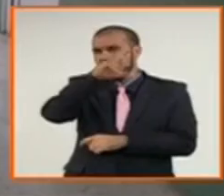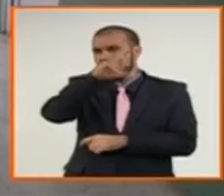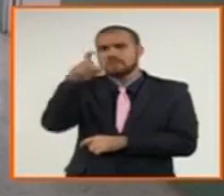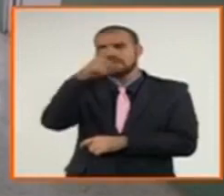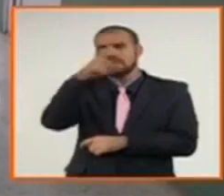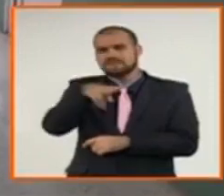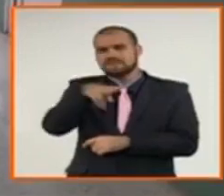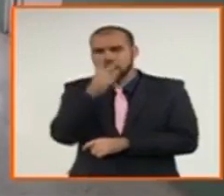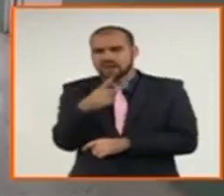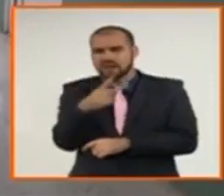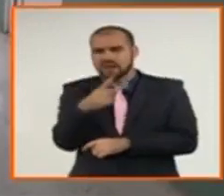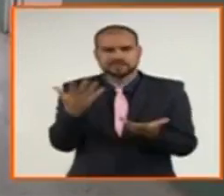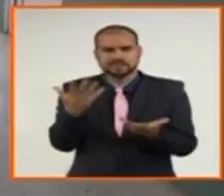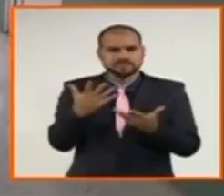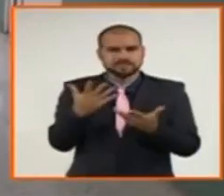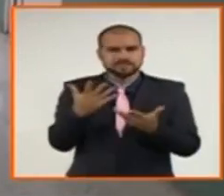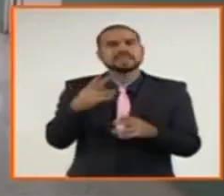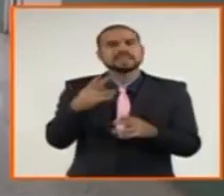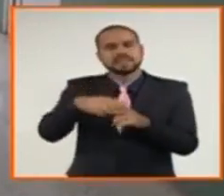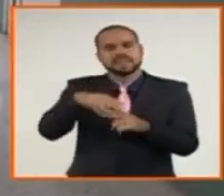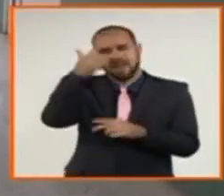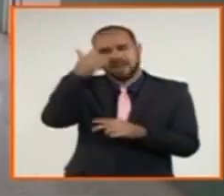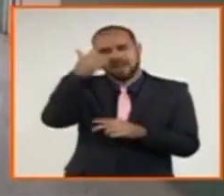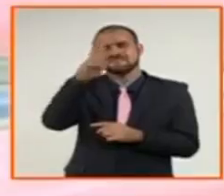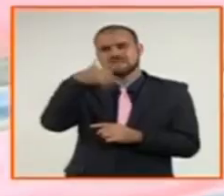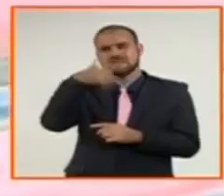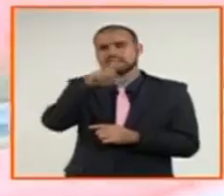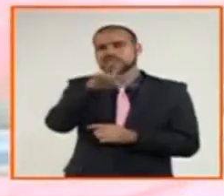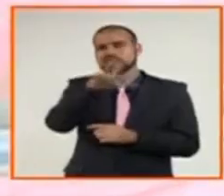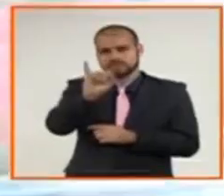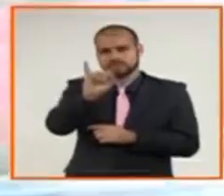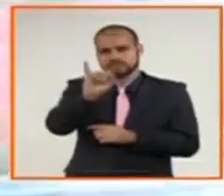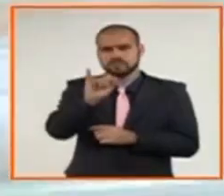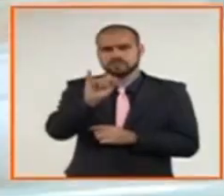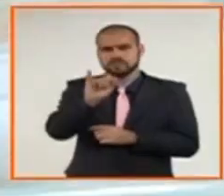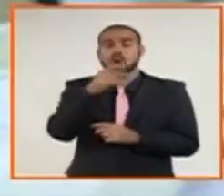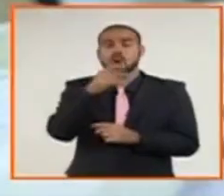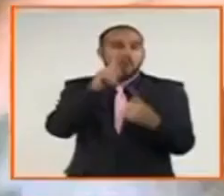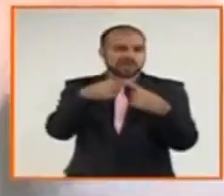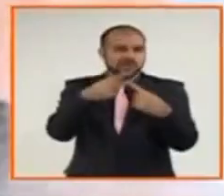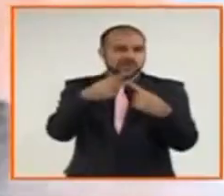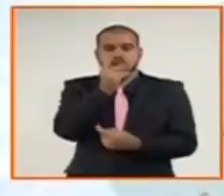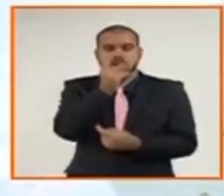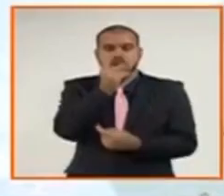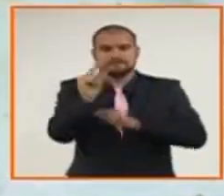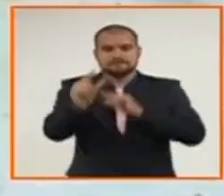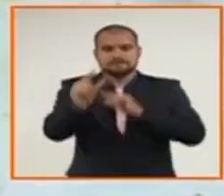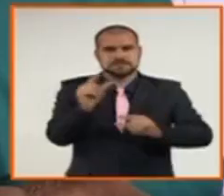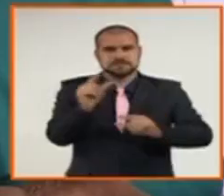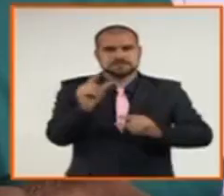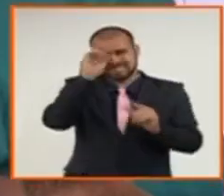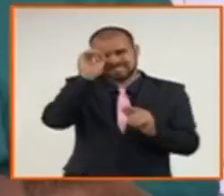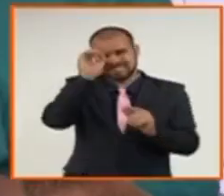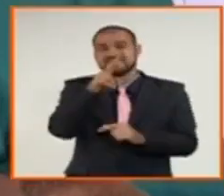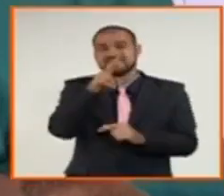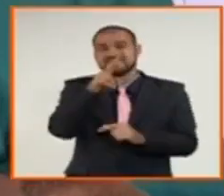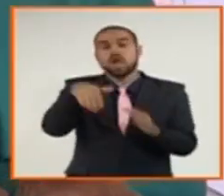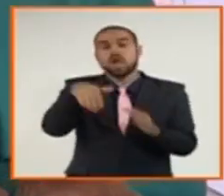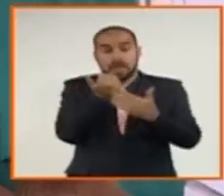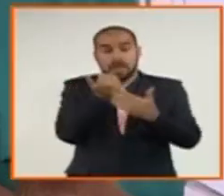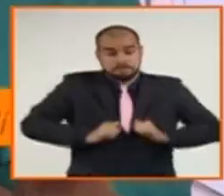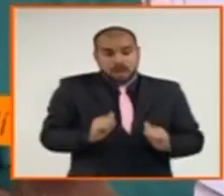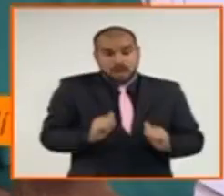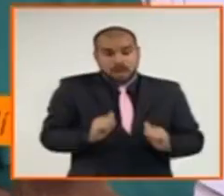Ángel Arturo Aballí para asumir la asistencia a los pacientes menores de 28 días de nacidos. Manejamos un